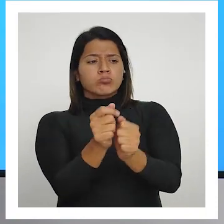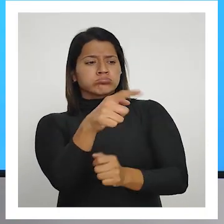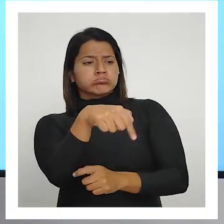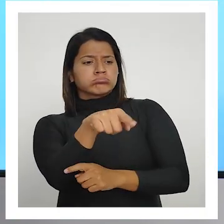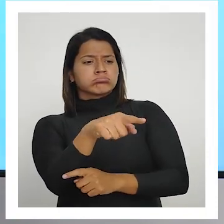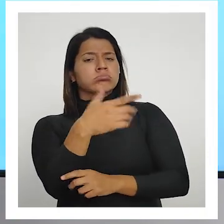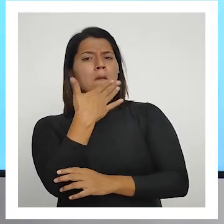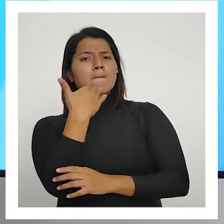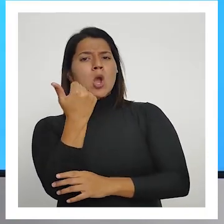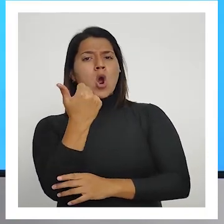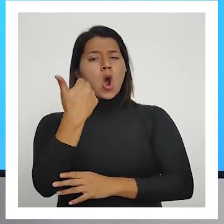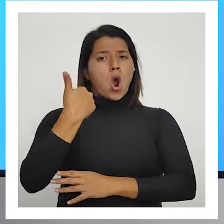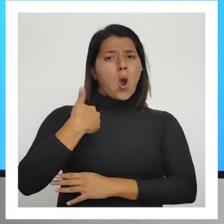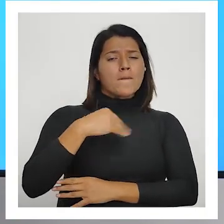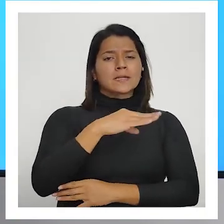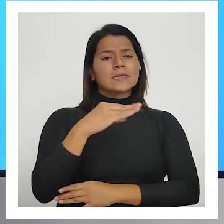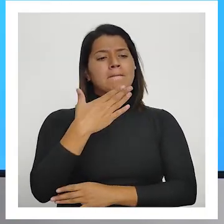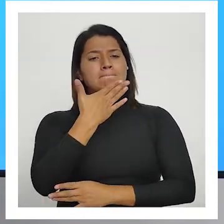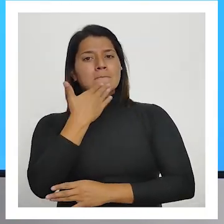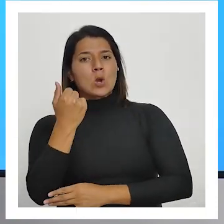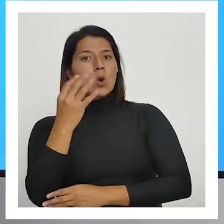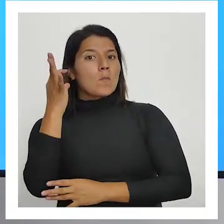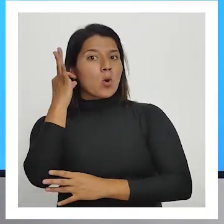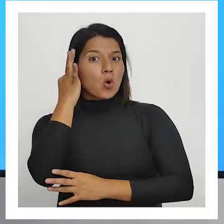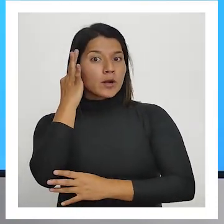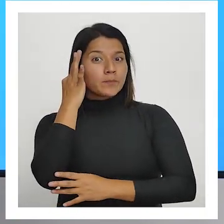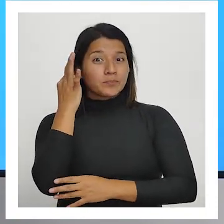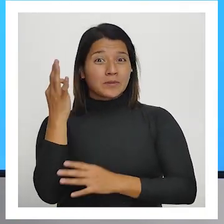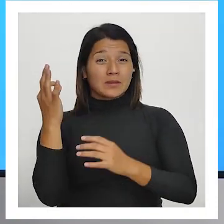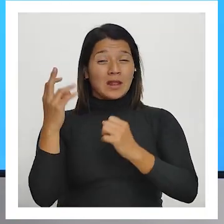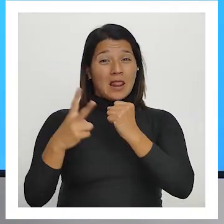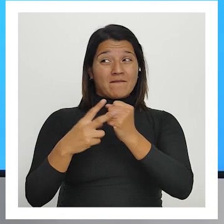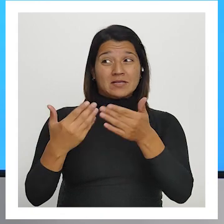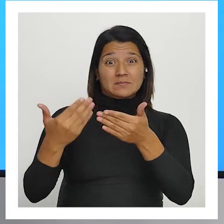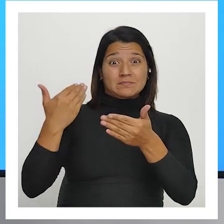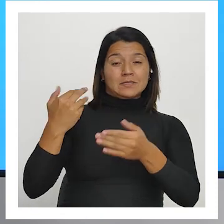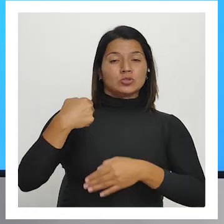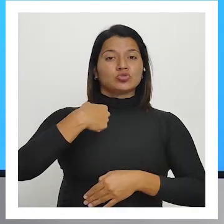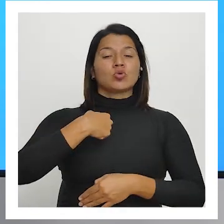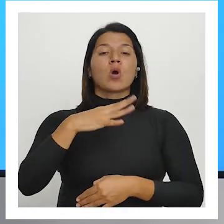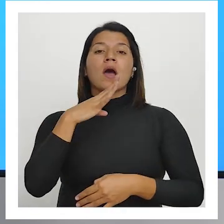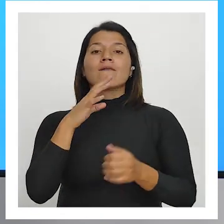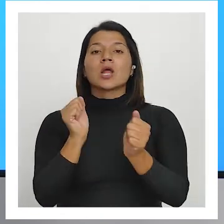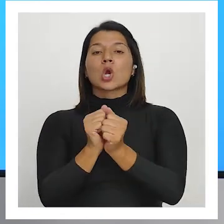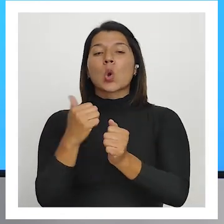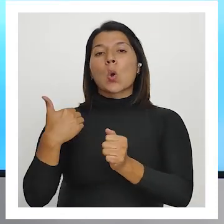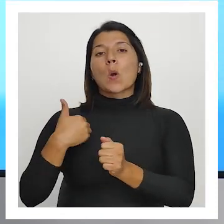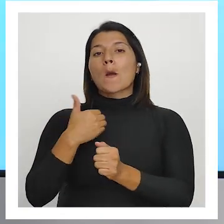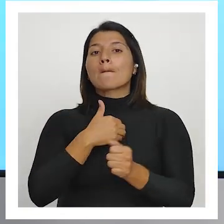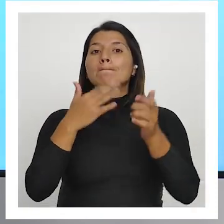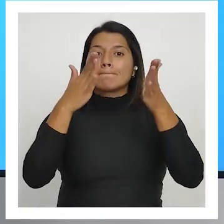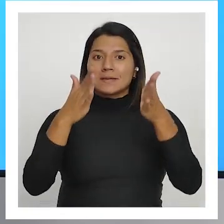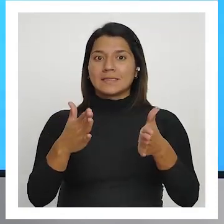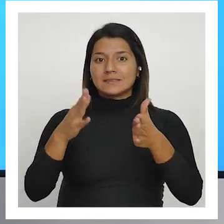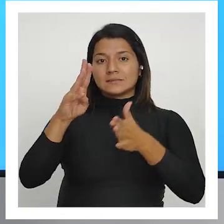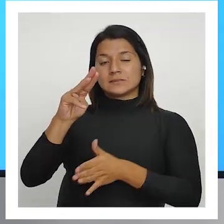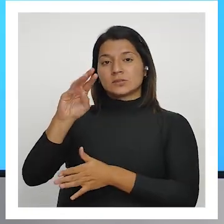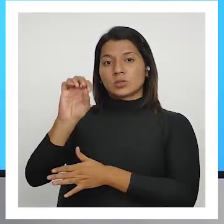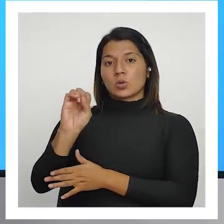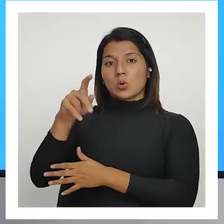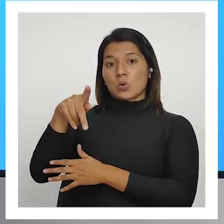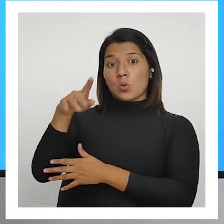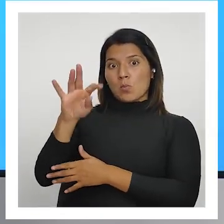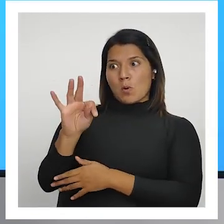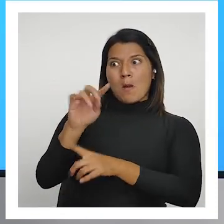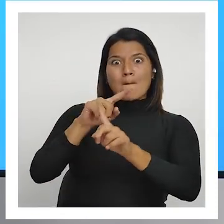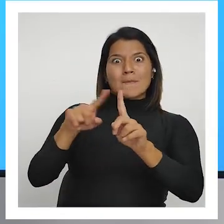mujeres. El otro día conversábamos con el ministro de Obras Públicas y Transportes y no nos alcanzó el